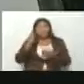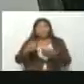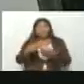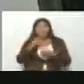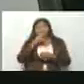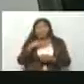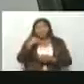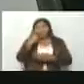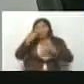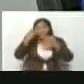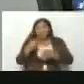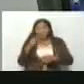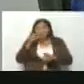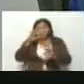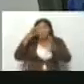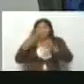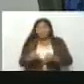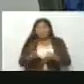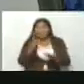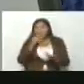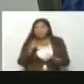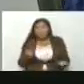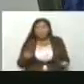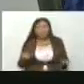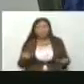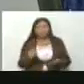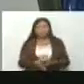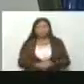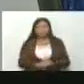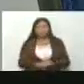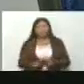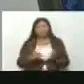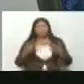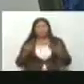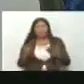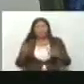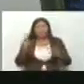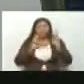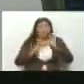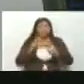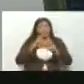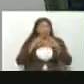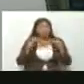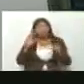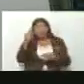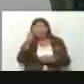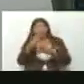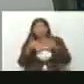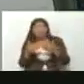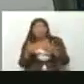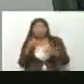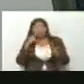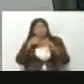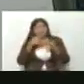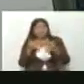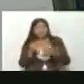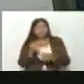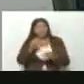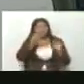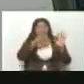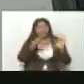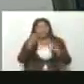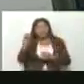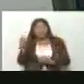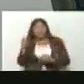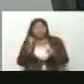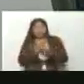una vocería calificada para darle y despejar las dudas con respecto a lo que tiene que ver con estos 800